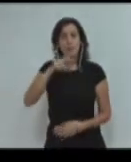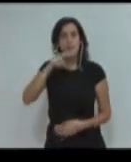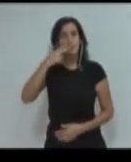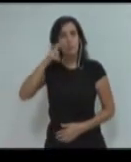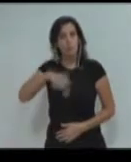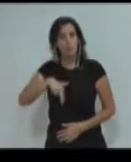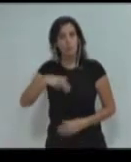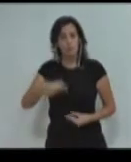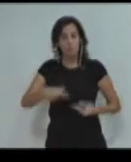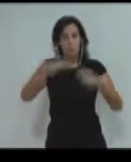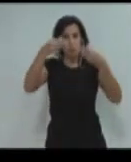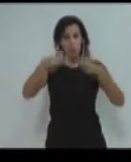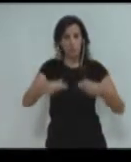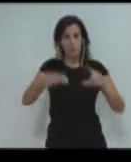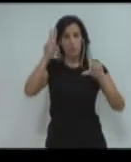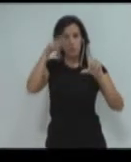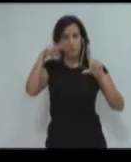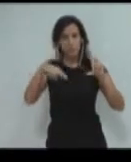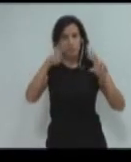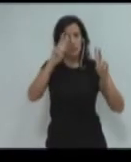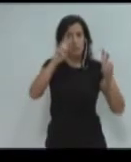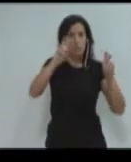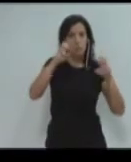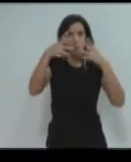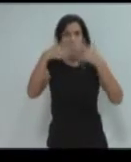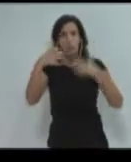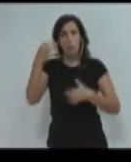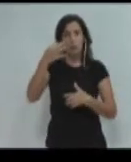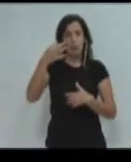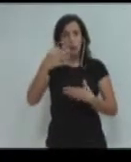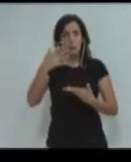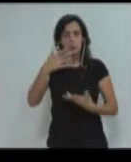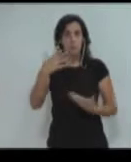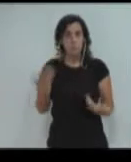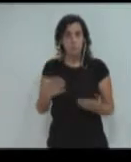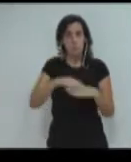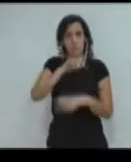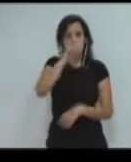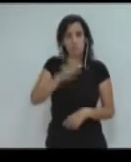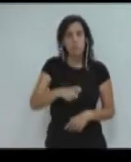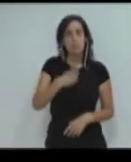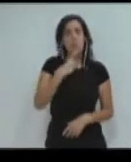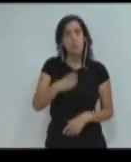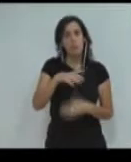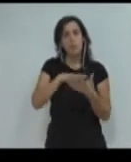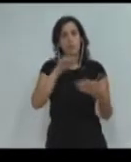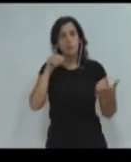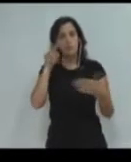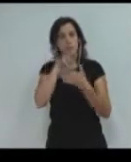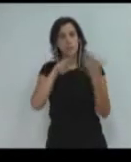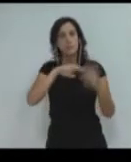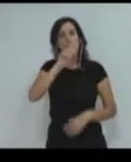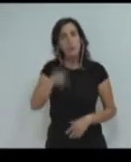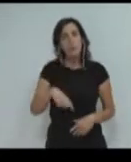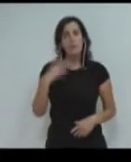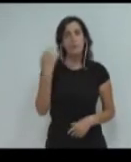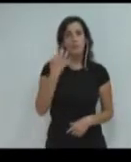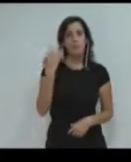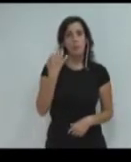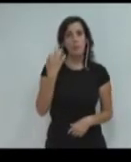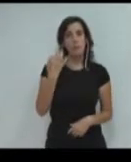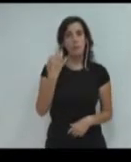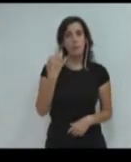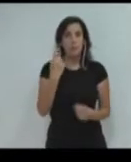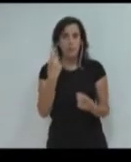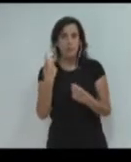lectores de pantalla de si es un párrafo o un título. Para una persona que tiene dificultades de comprensión lectora también es necesario que la